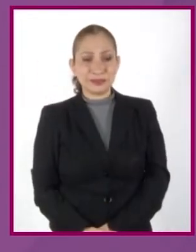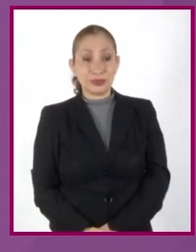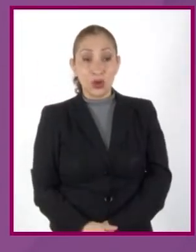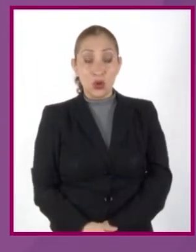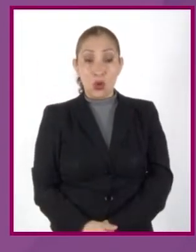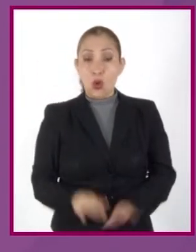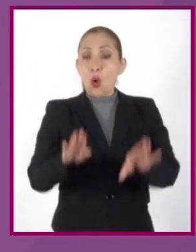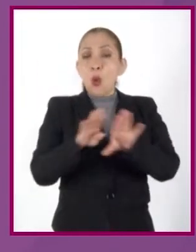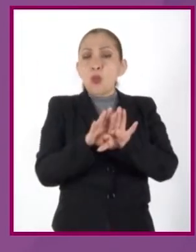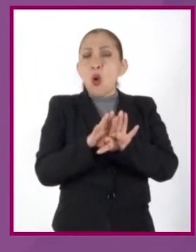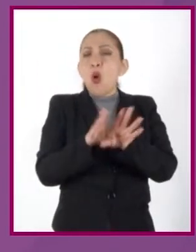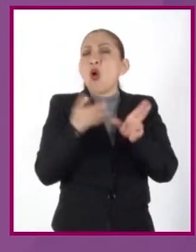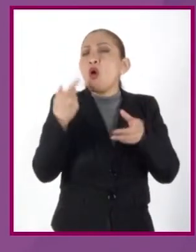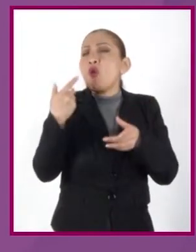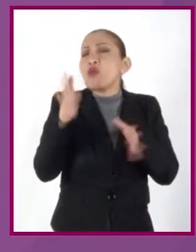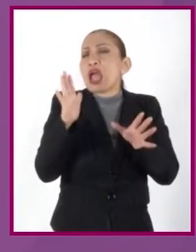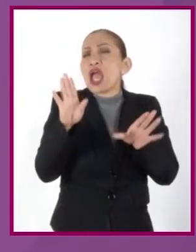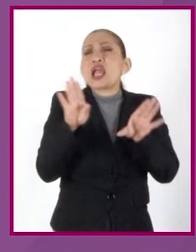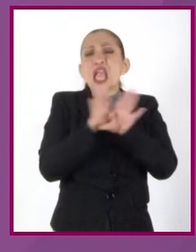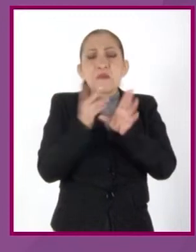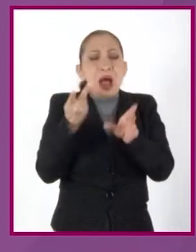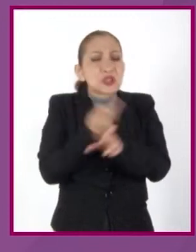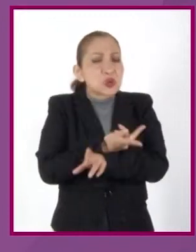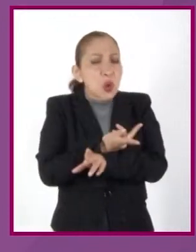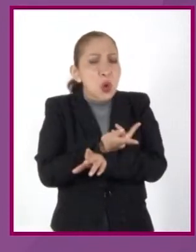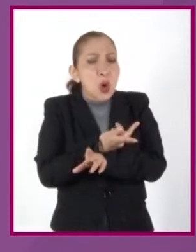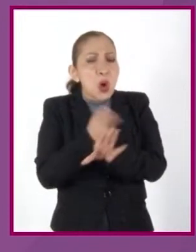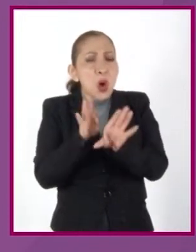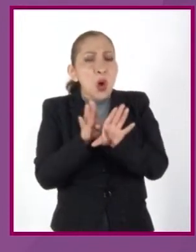namanga handek, namang handek,